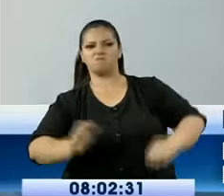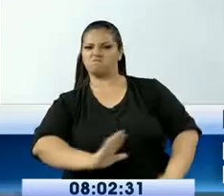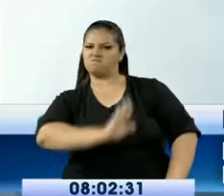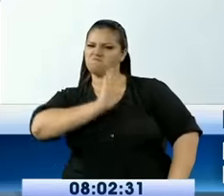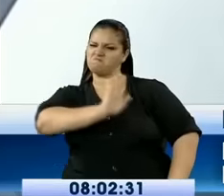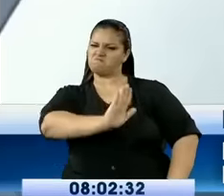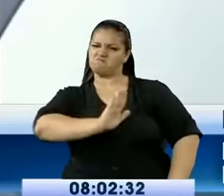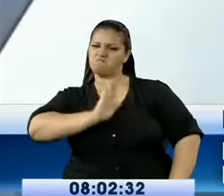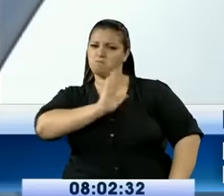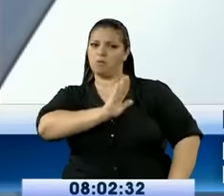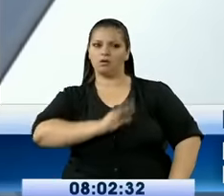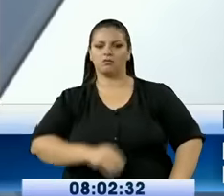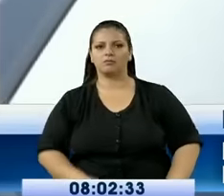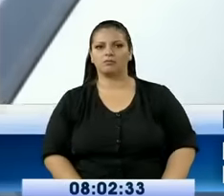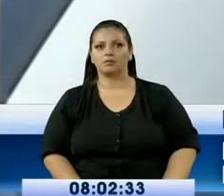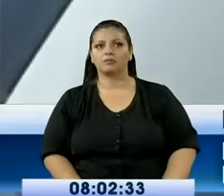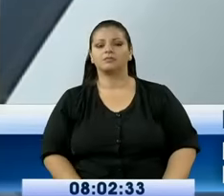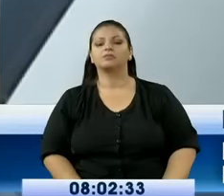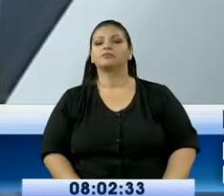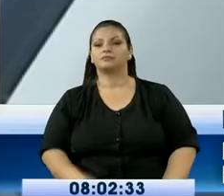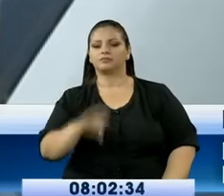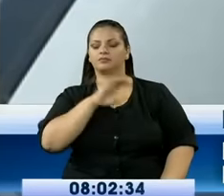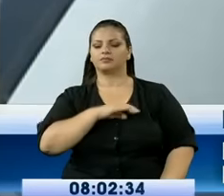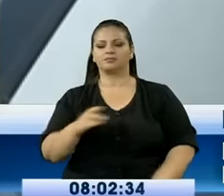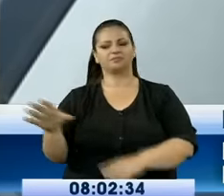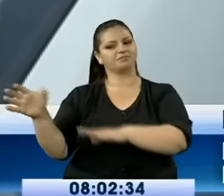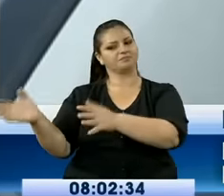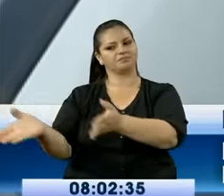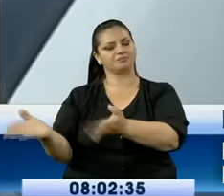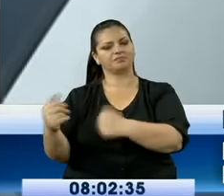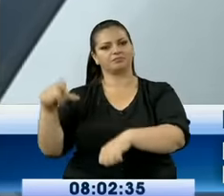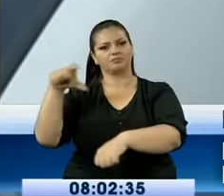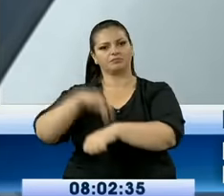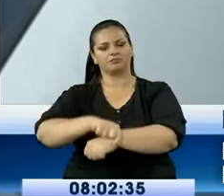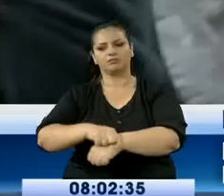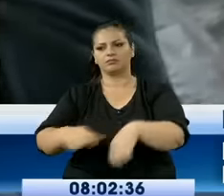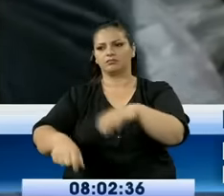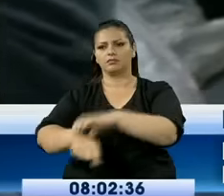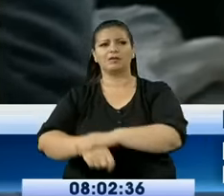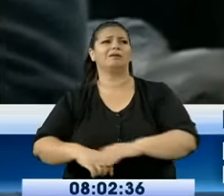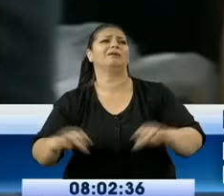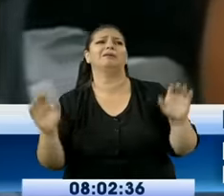Luego empezó a llorar cuando tuvieron que bajarla del carro, ya que no quería ser esposada.